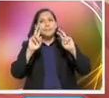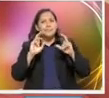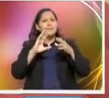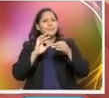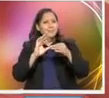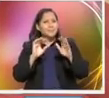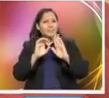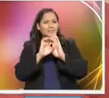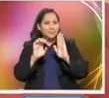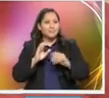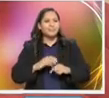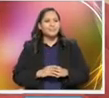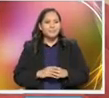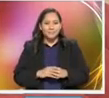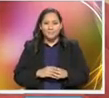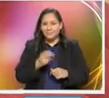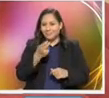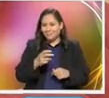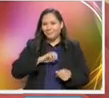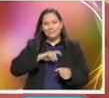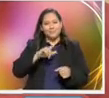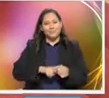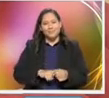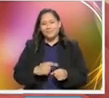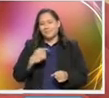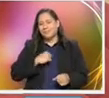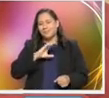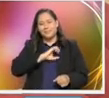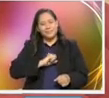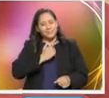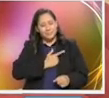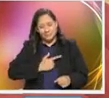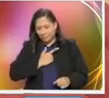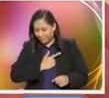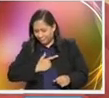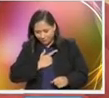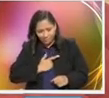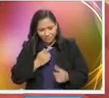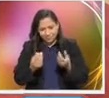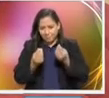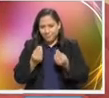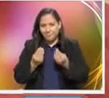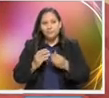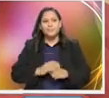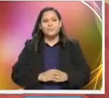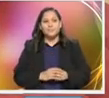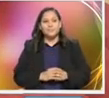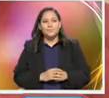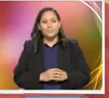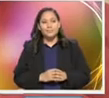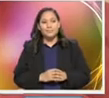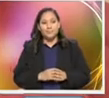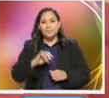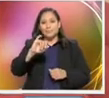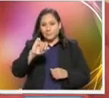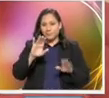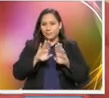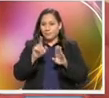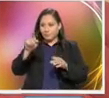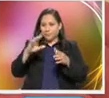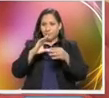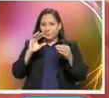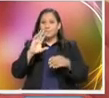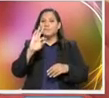temas como este en especial me apasiona, me gusta mucho. Sí, como tú dices, se